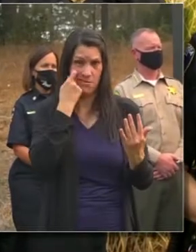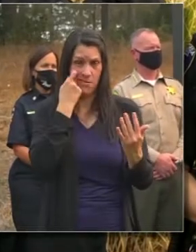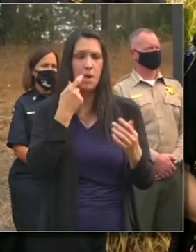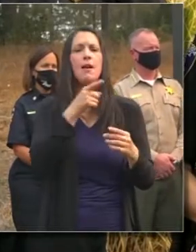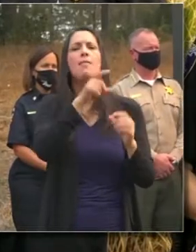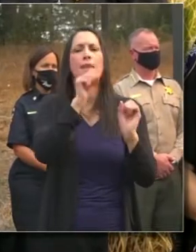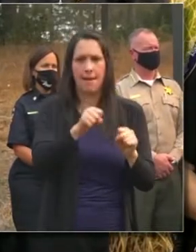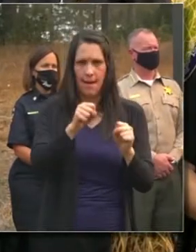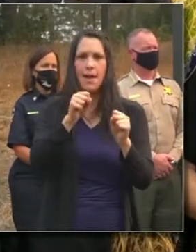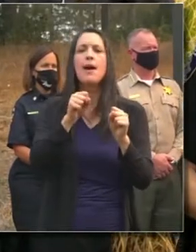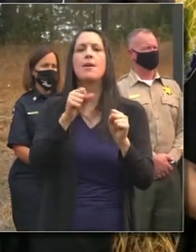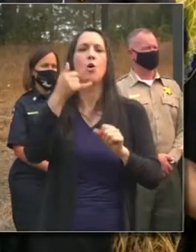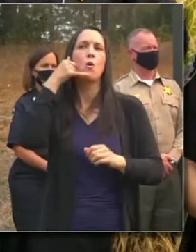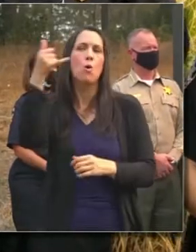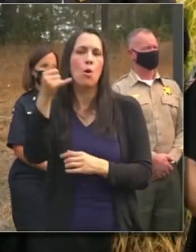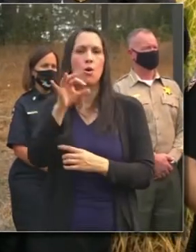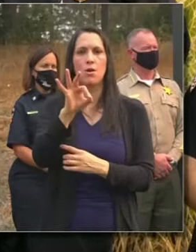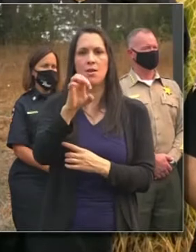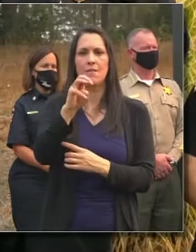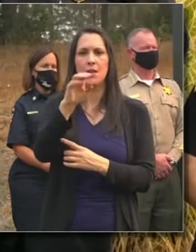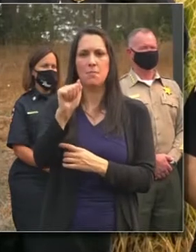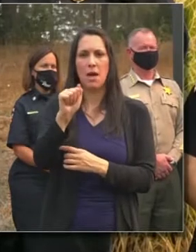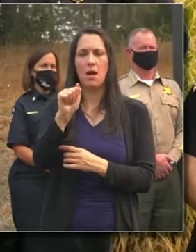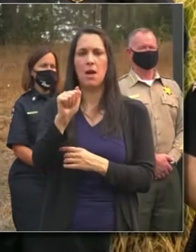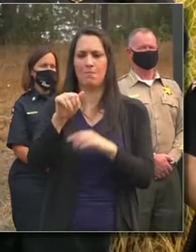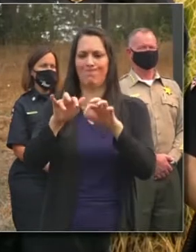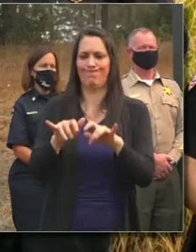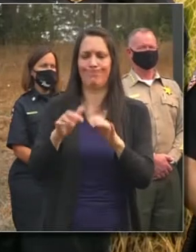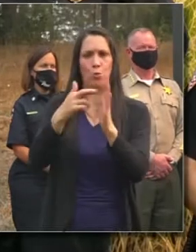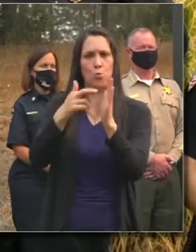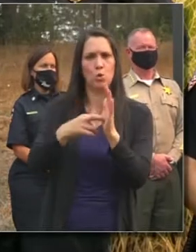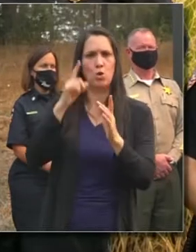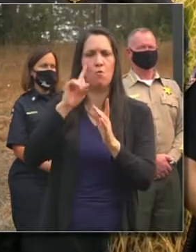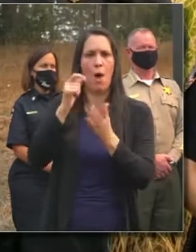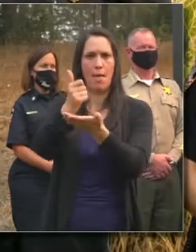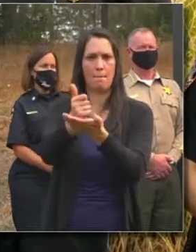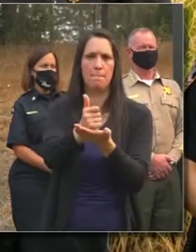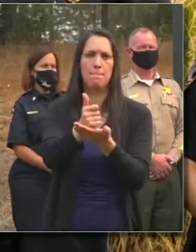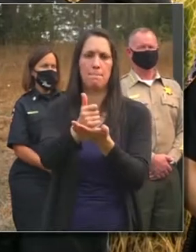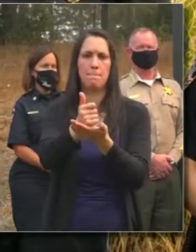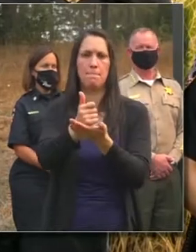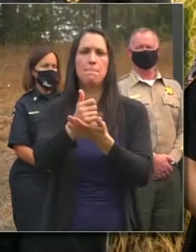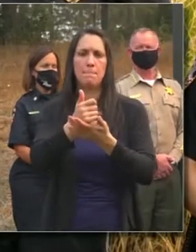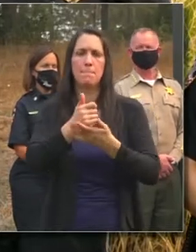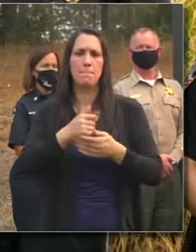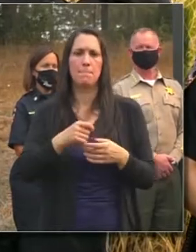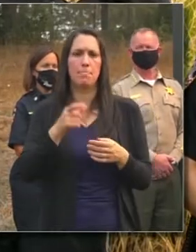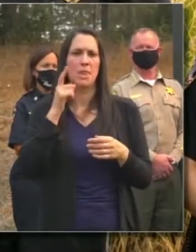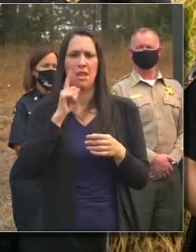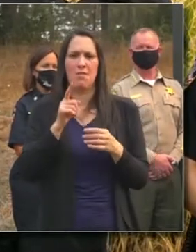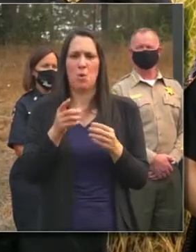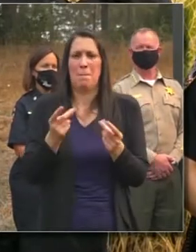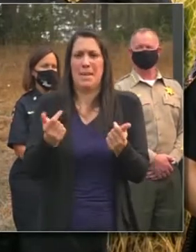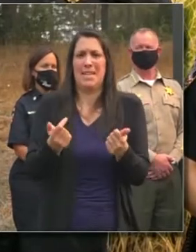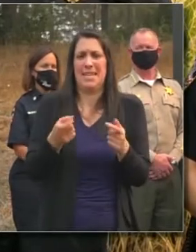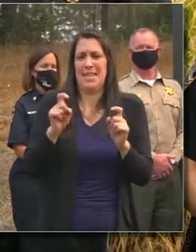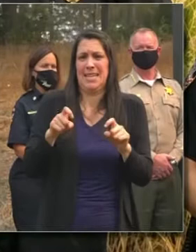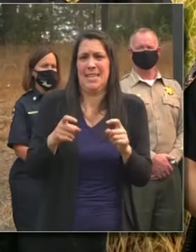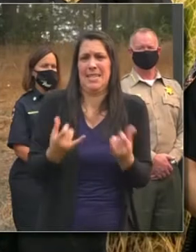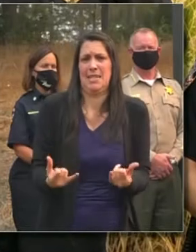ayuda o auxilio de desastre a través de fema para necesidades inmediatas